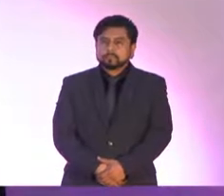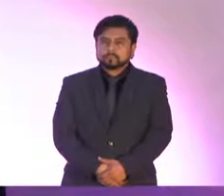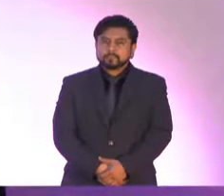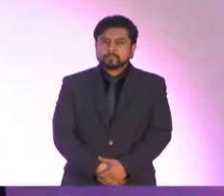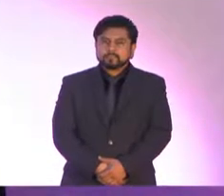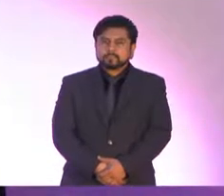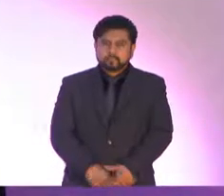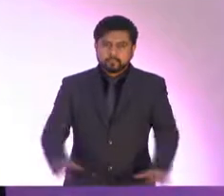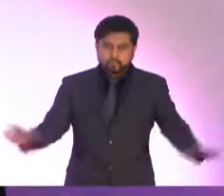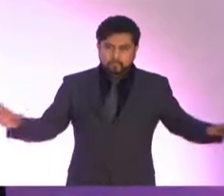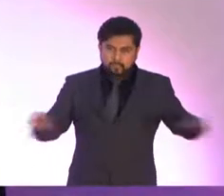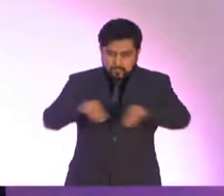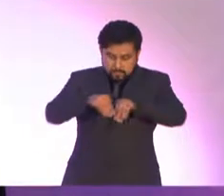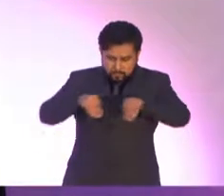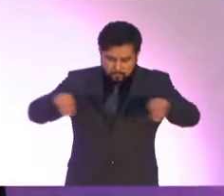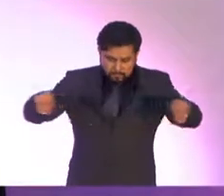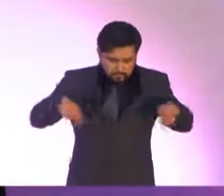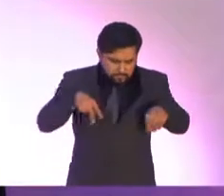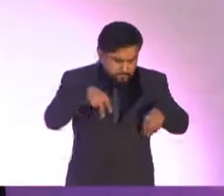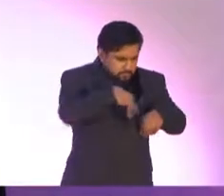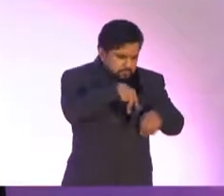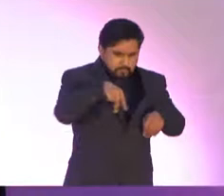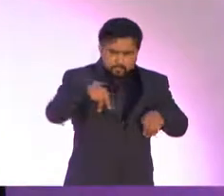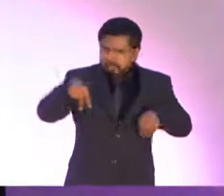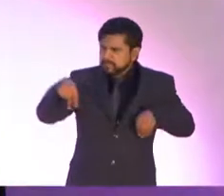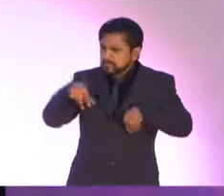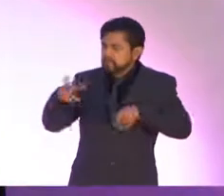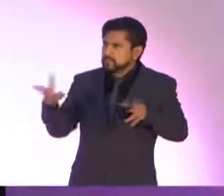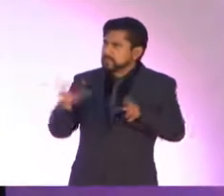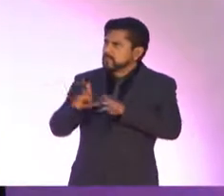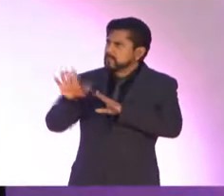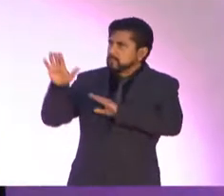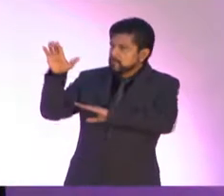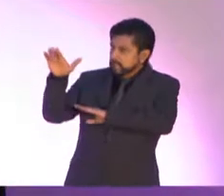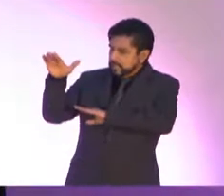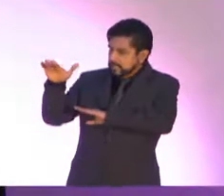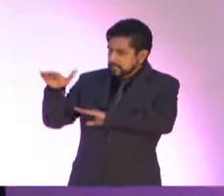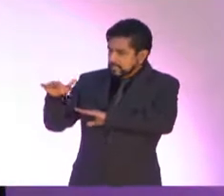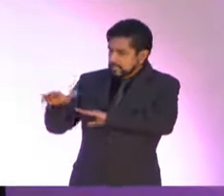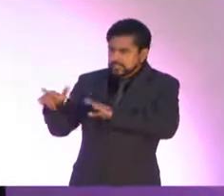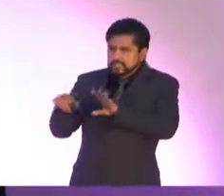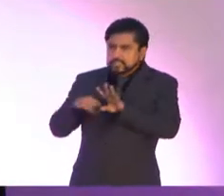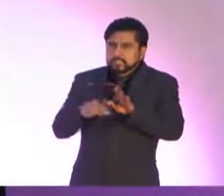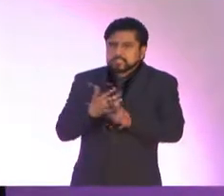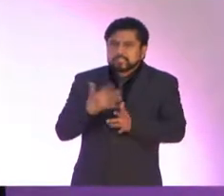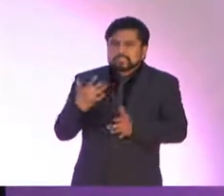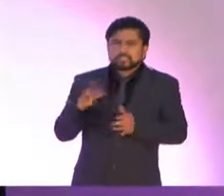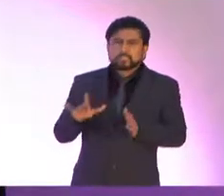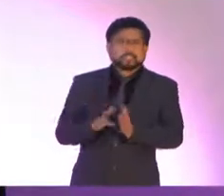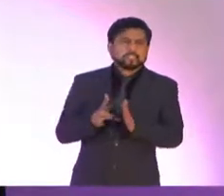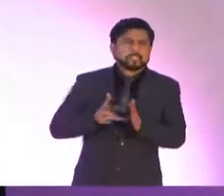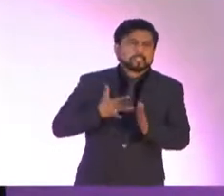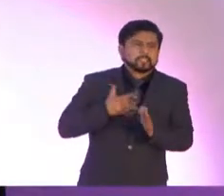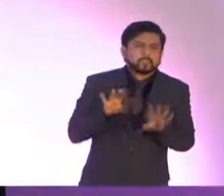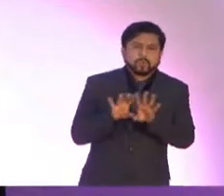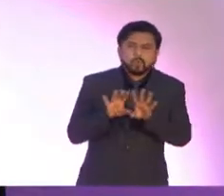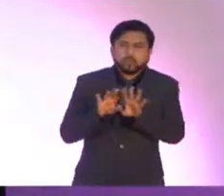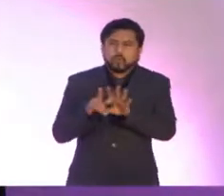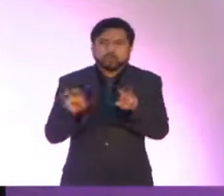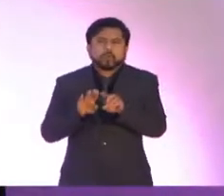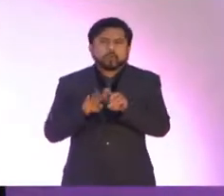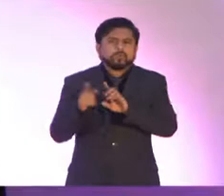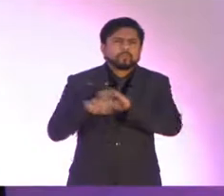Al borde, circulas grave, te inclinas leve, me llevas al temple, me tienes